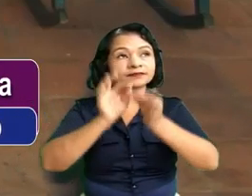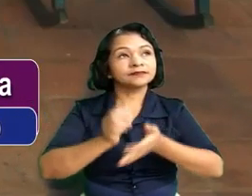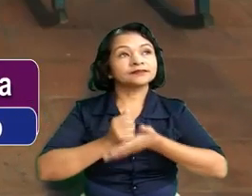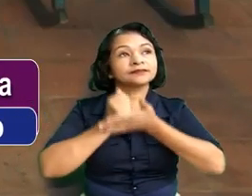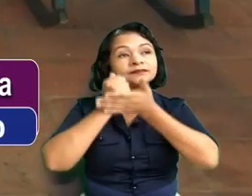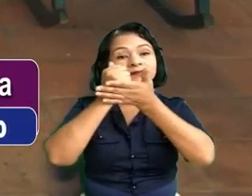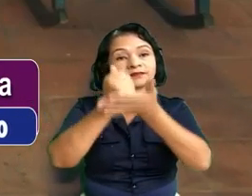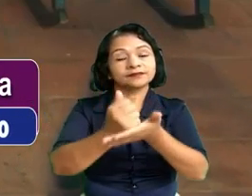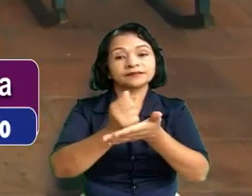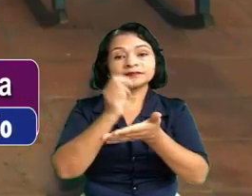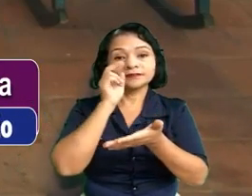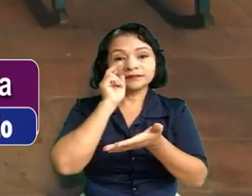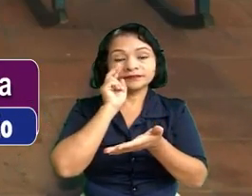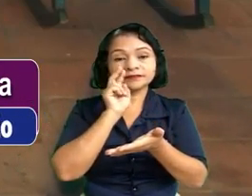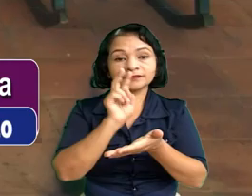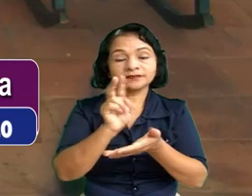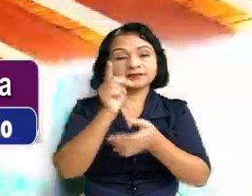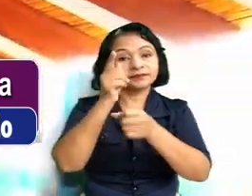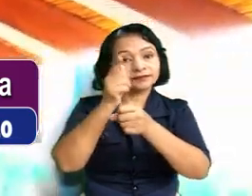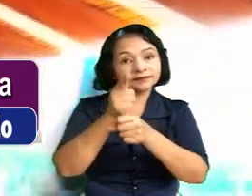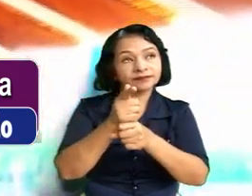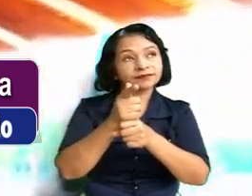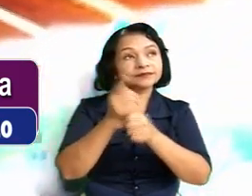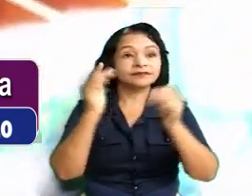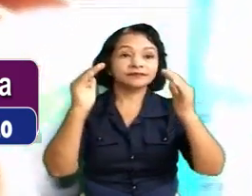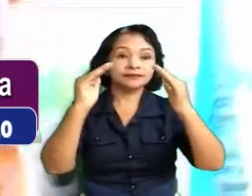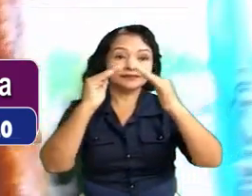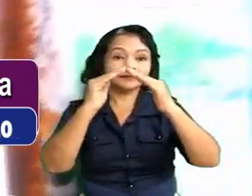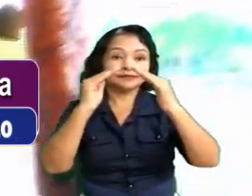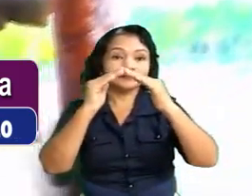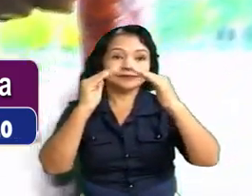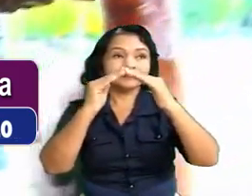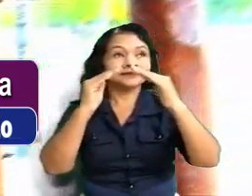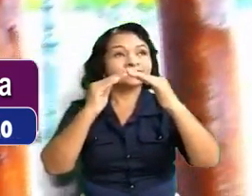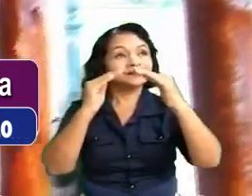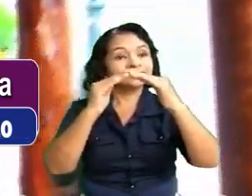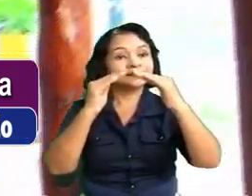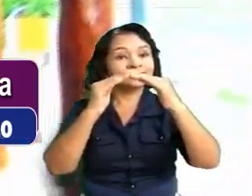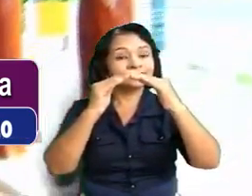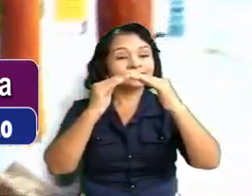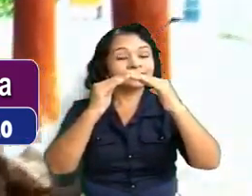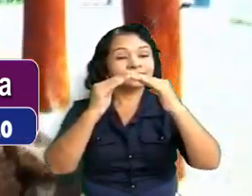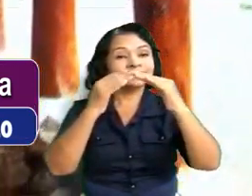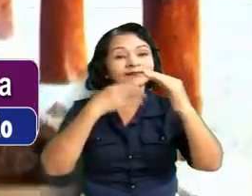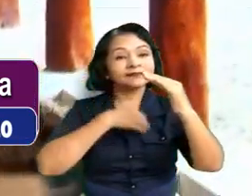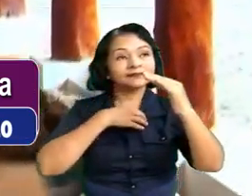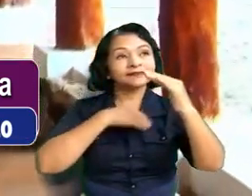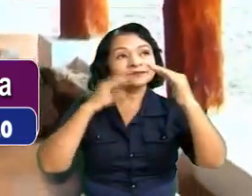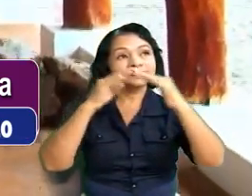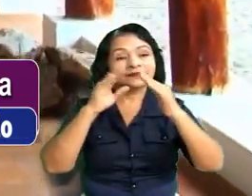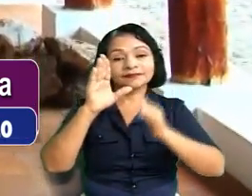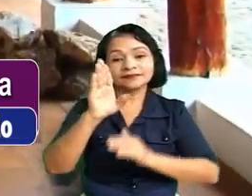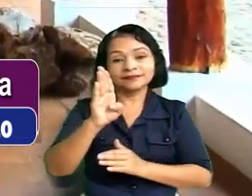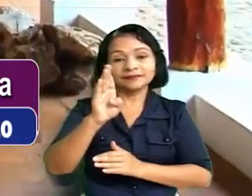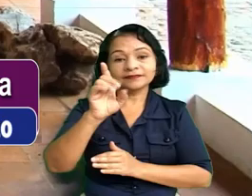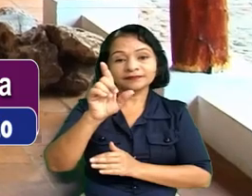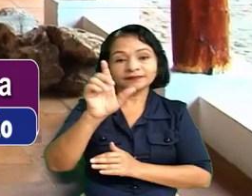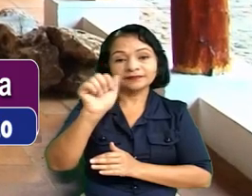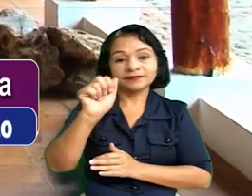que, si vos observás el video que estás pasando, esa es la casa natal de nuestra heroína Blanca